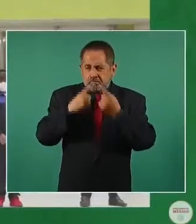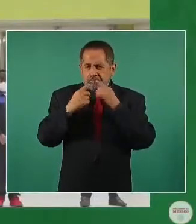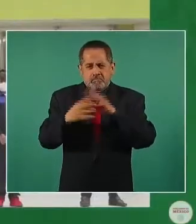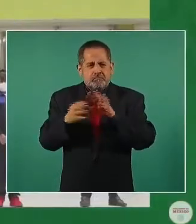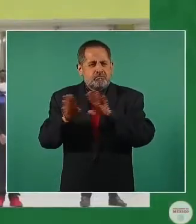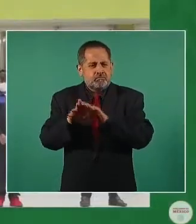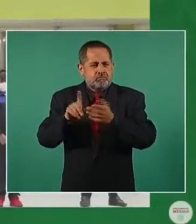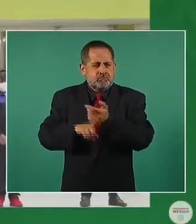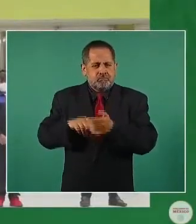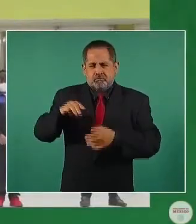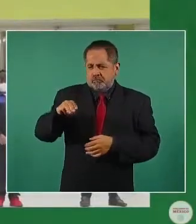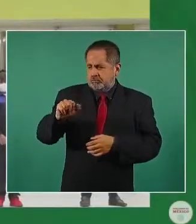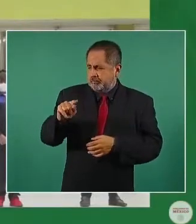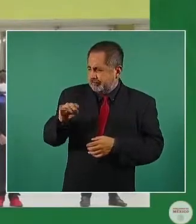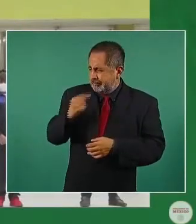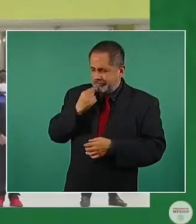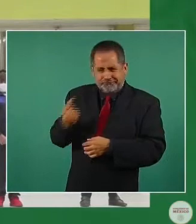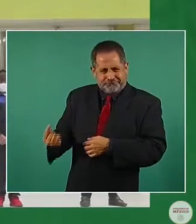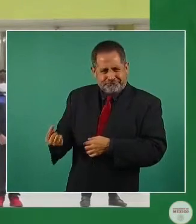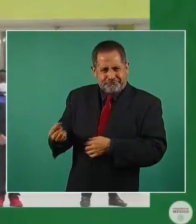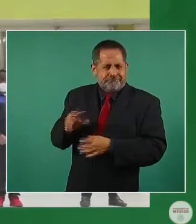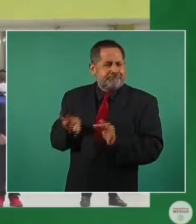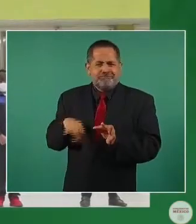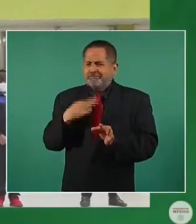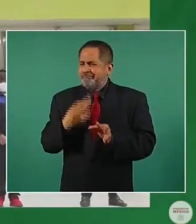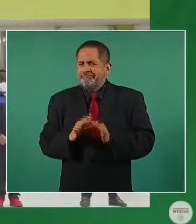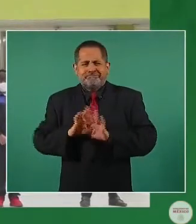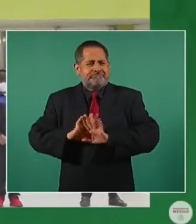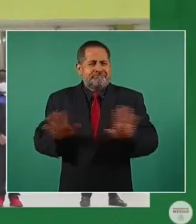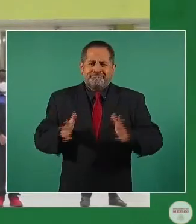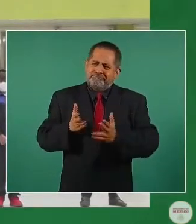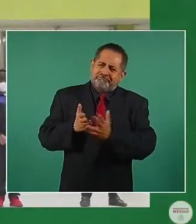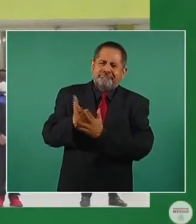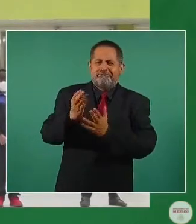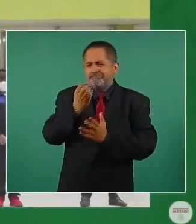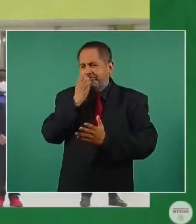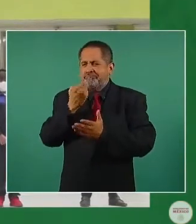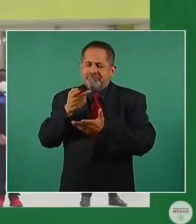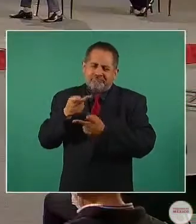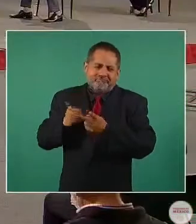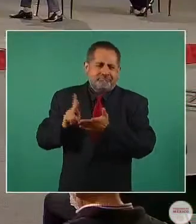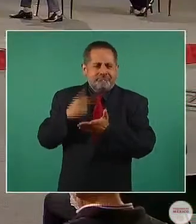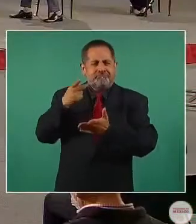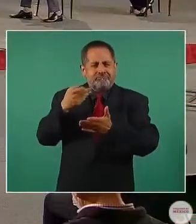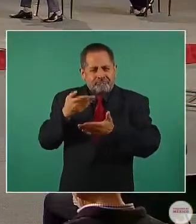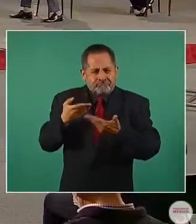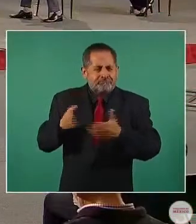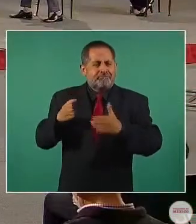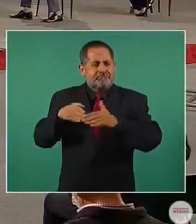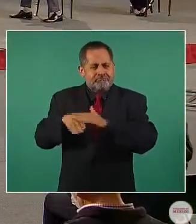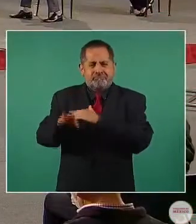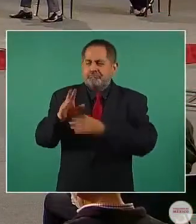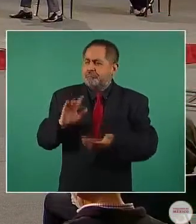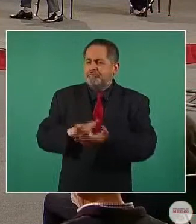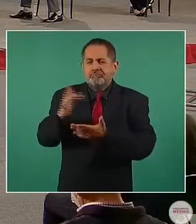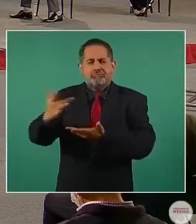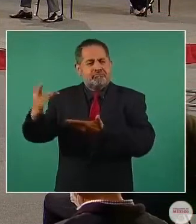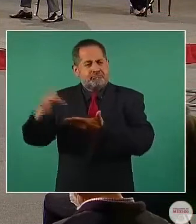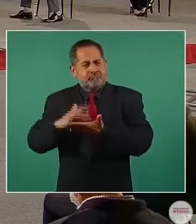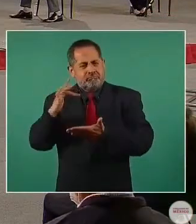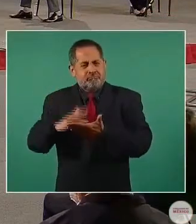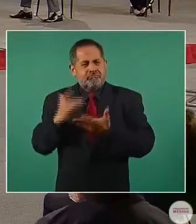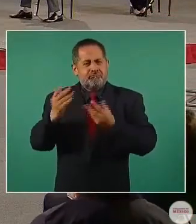con Mateo, que nos acompañan ya, están listos para regresar a clases. Muchas gracias por el apoyo y por supuesto